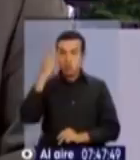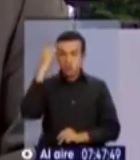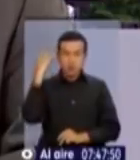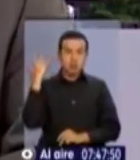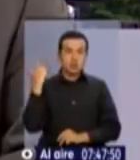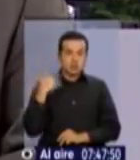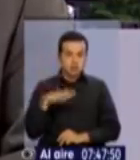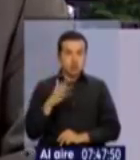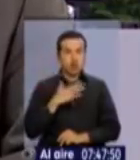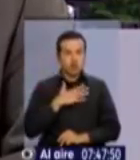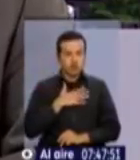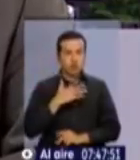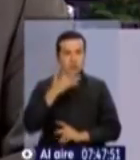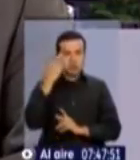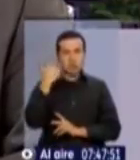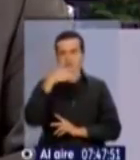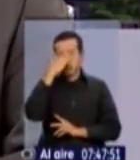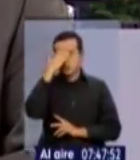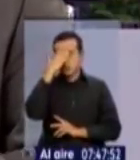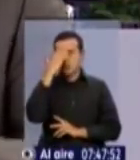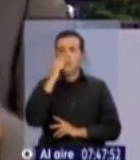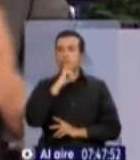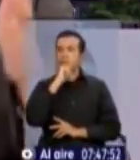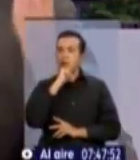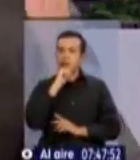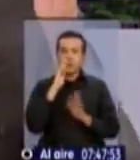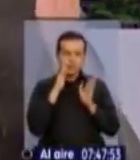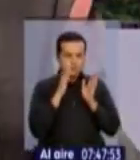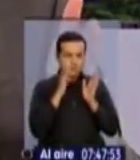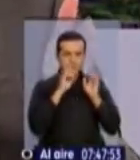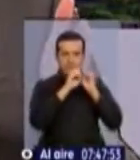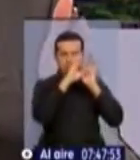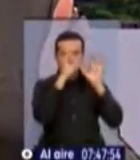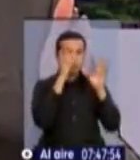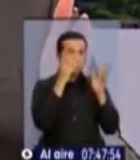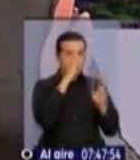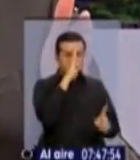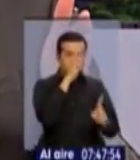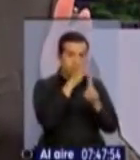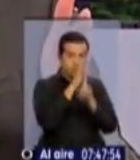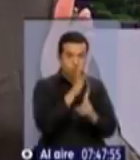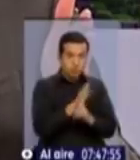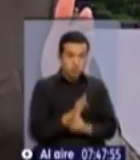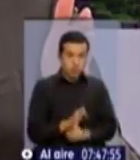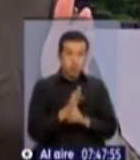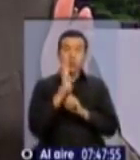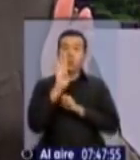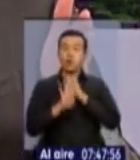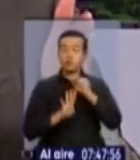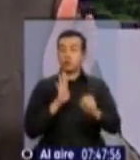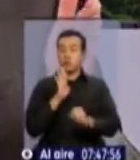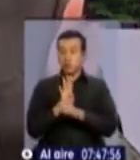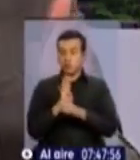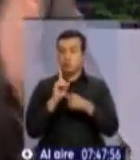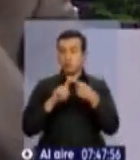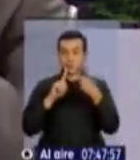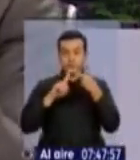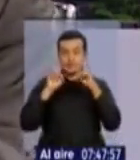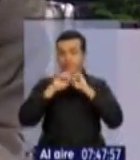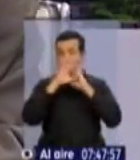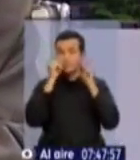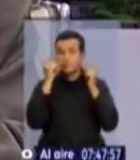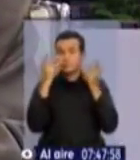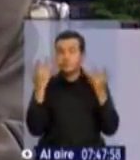tengo claridad de que necesitas tener claridad sobre tus objetivos no es cierto en los próximos cuatro años claridad sobre cómo tus medidas